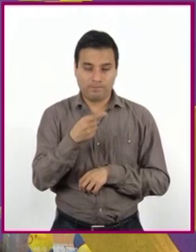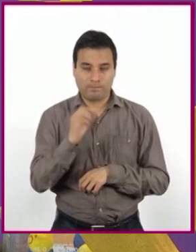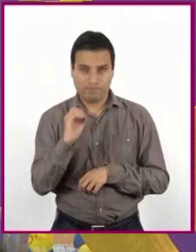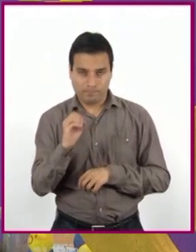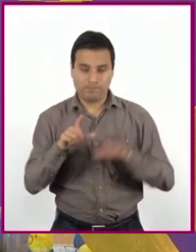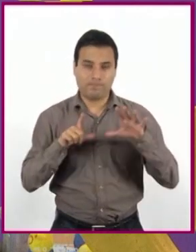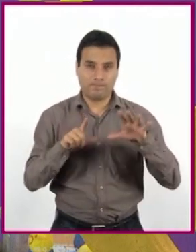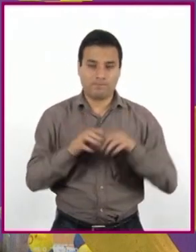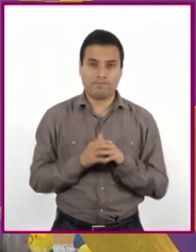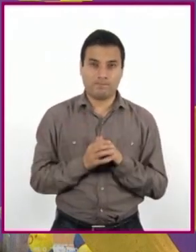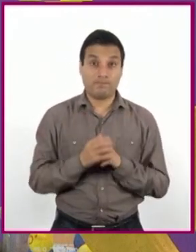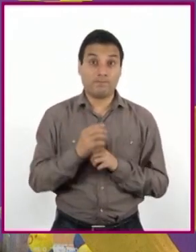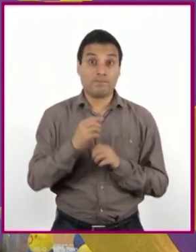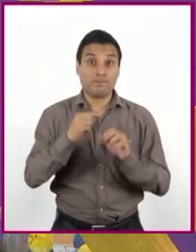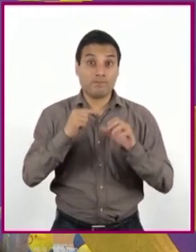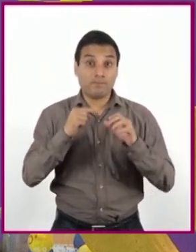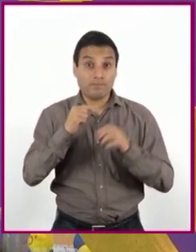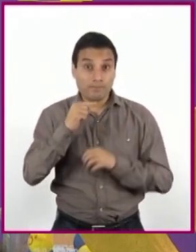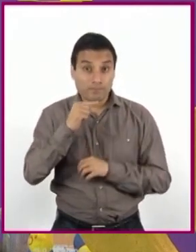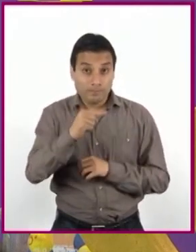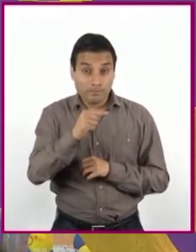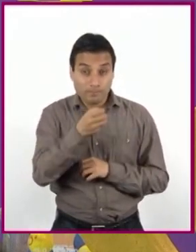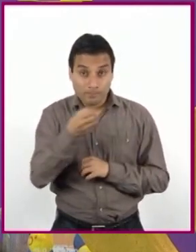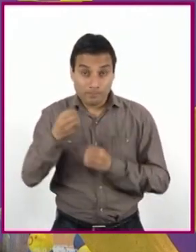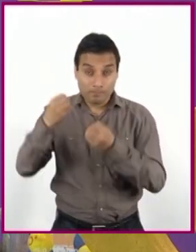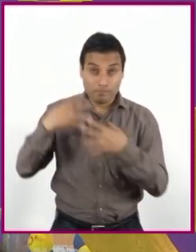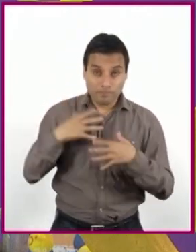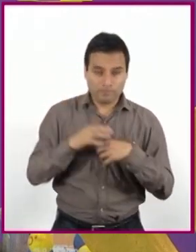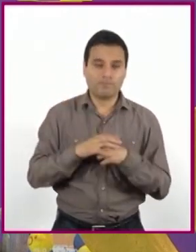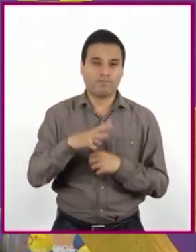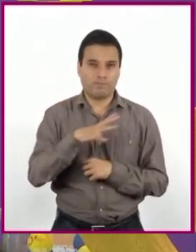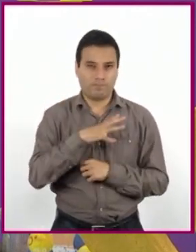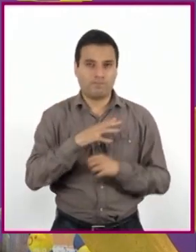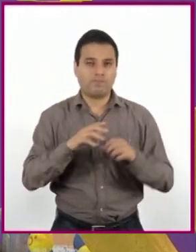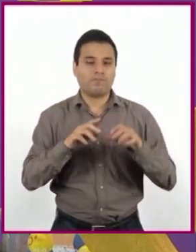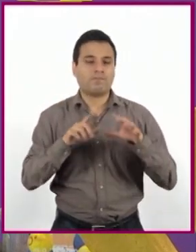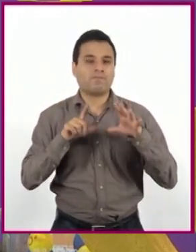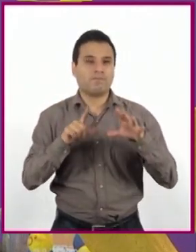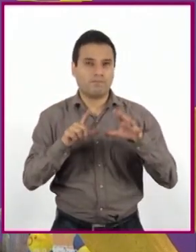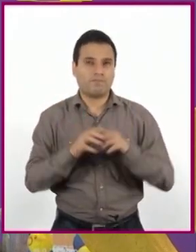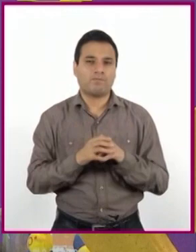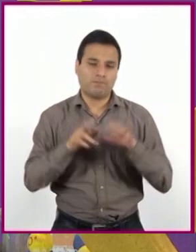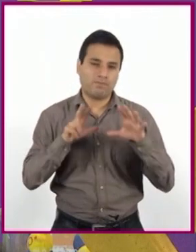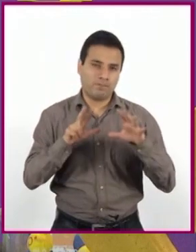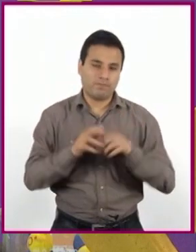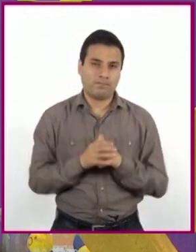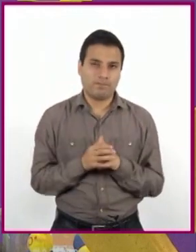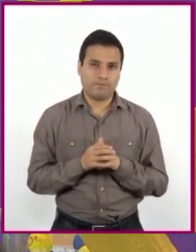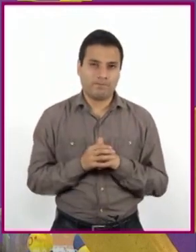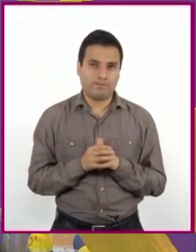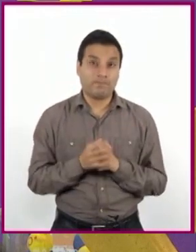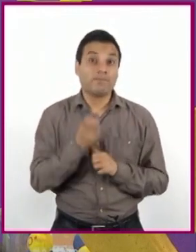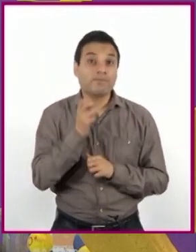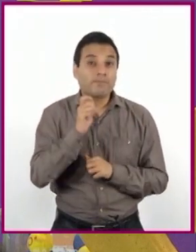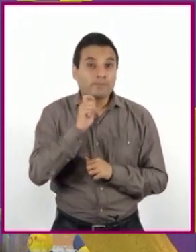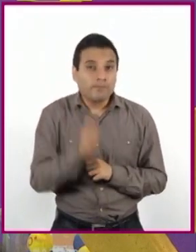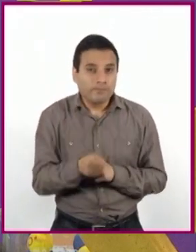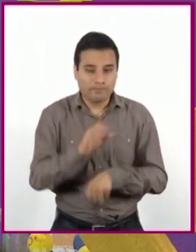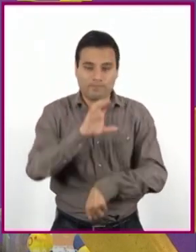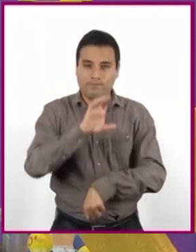un electrón, ahora tiene 17 protones y 18 electrones, y en resultado es una carga